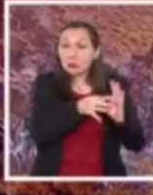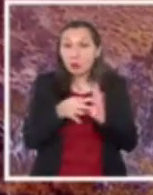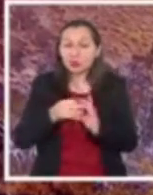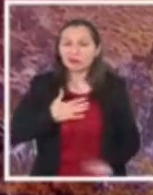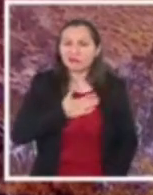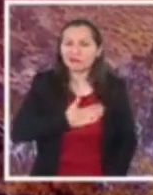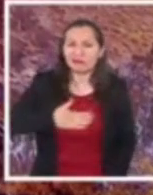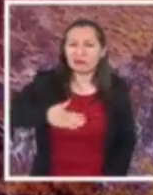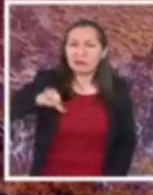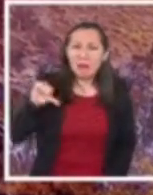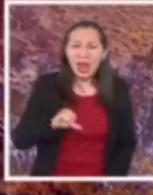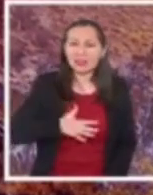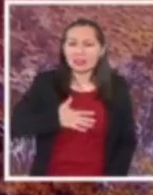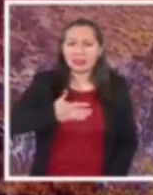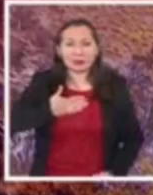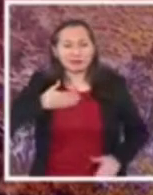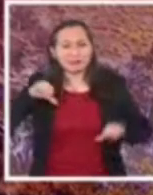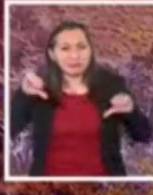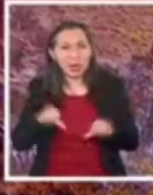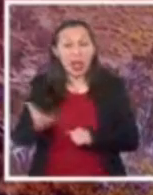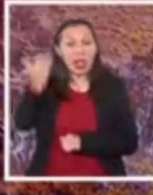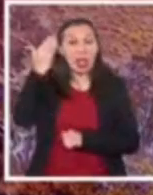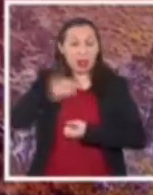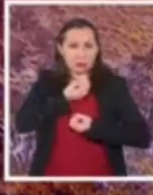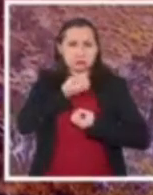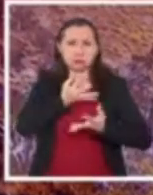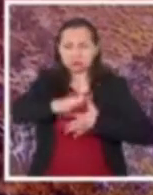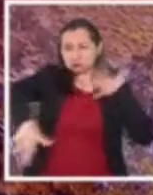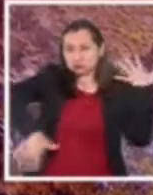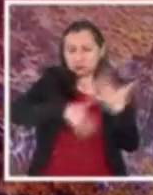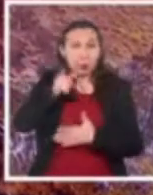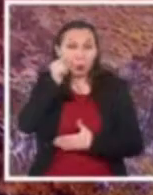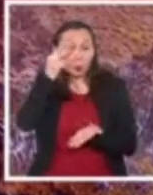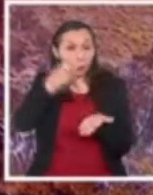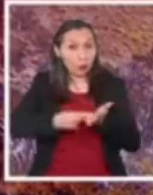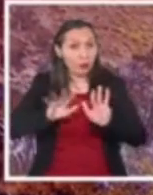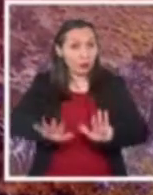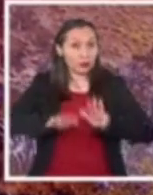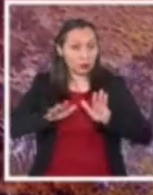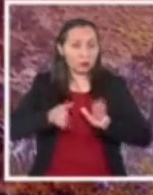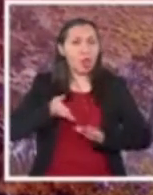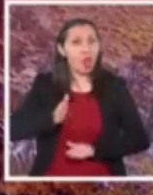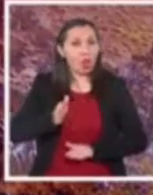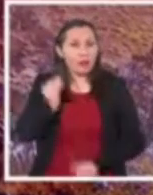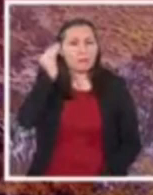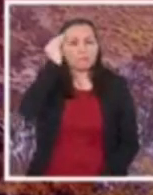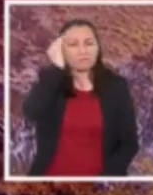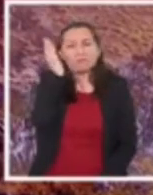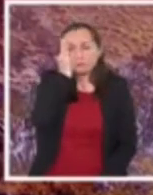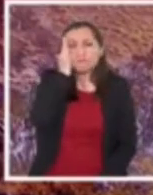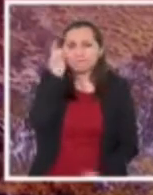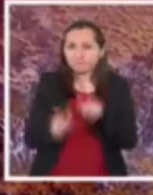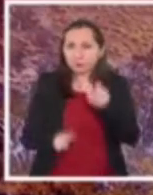del malestar que se expresaron en el estallido social del 2019 siguen presentes